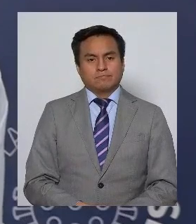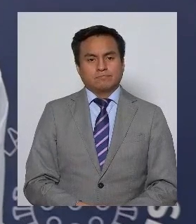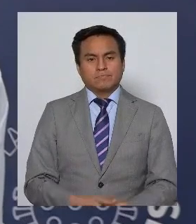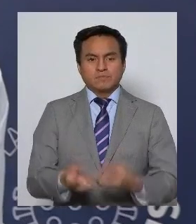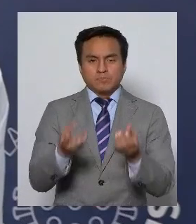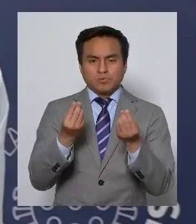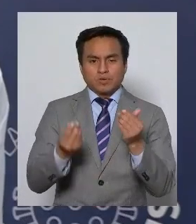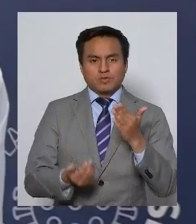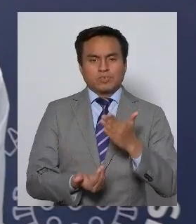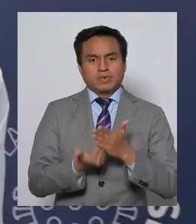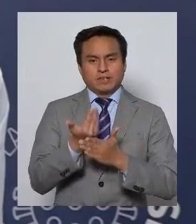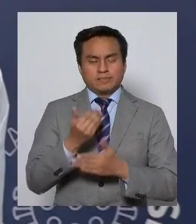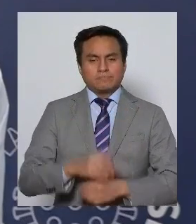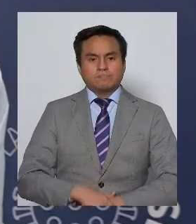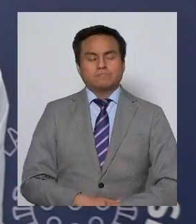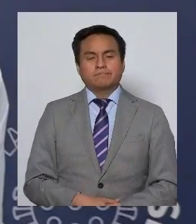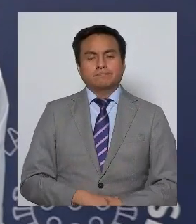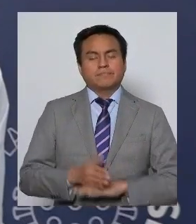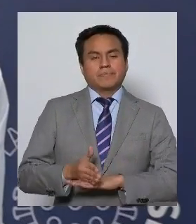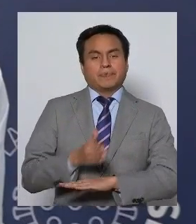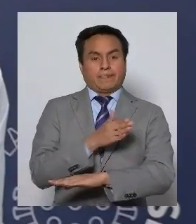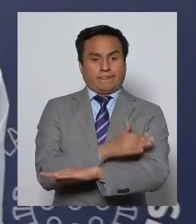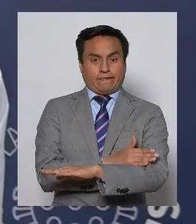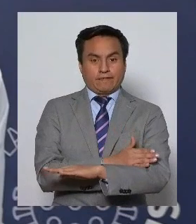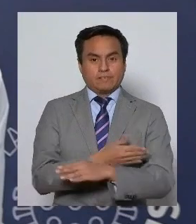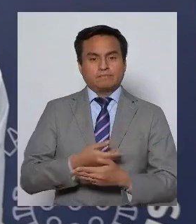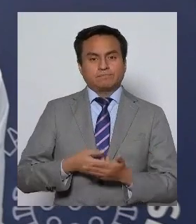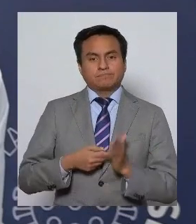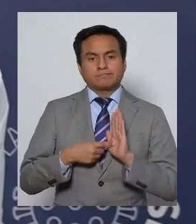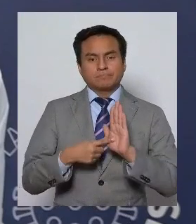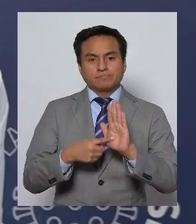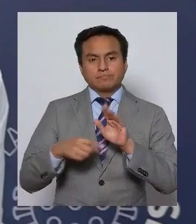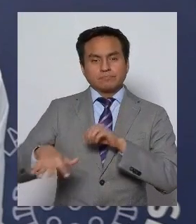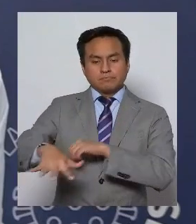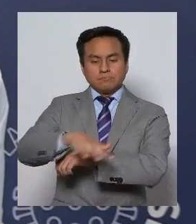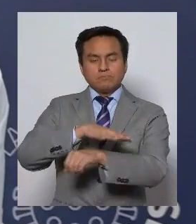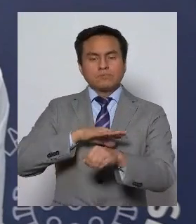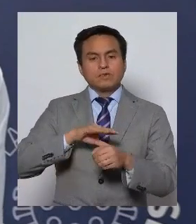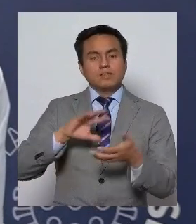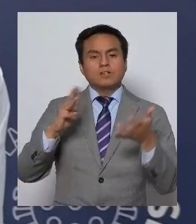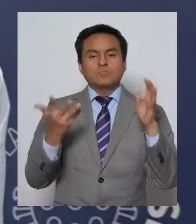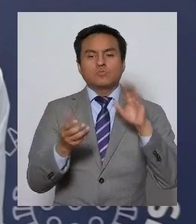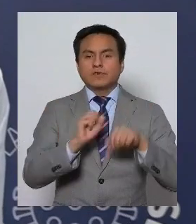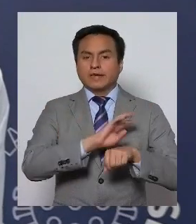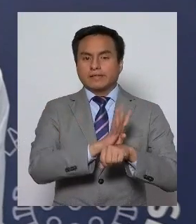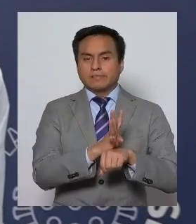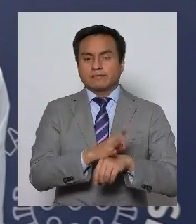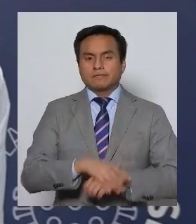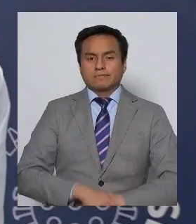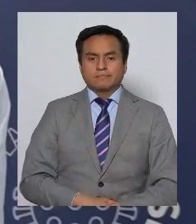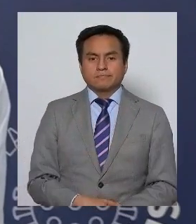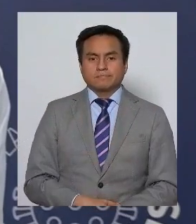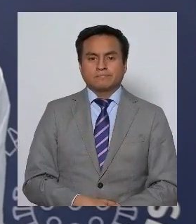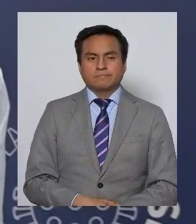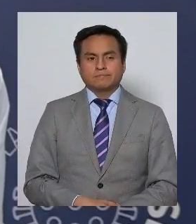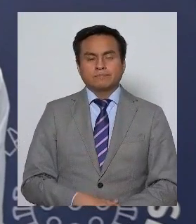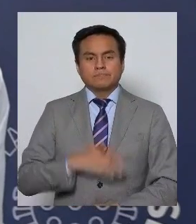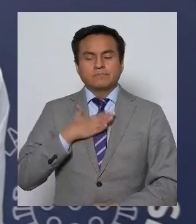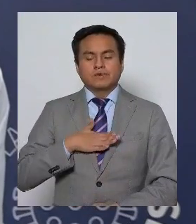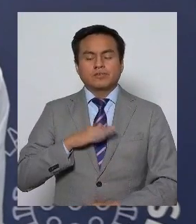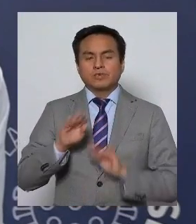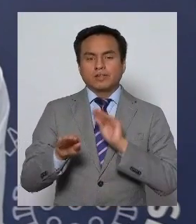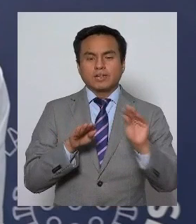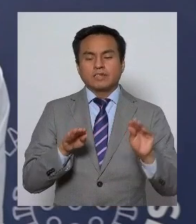Muy buenos días. Antes de dar la situación de la pandemia mundial, quiero reiterar